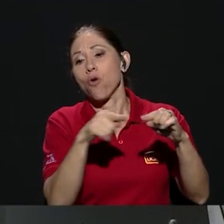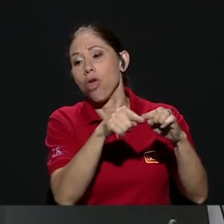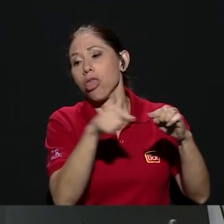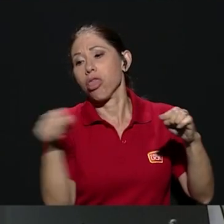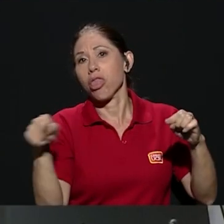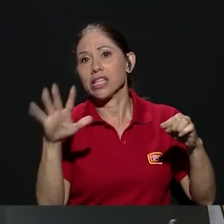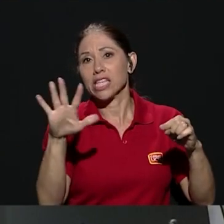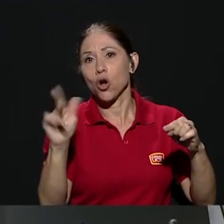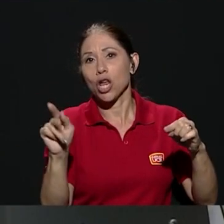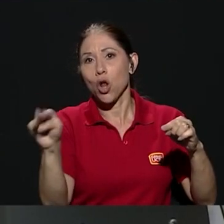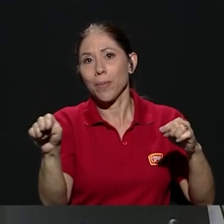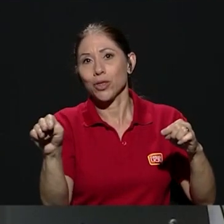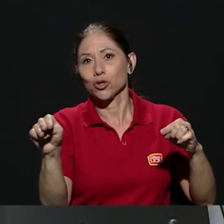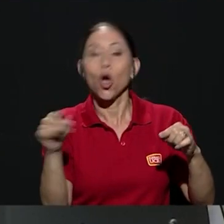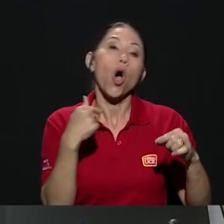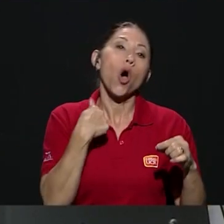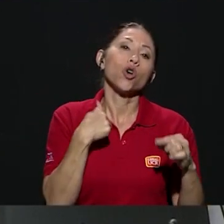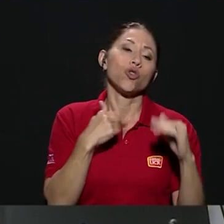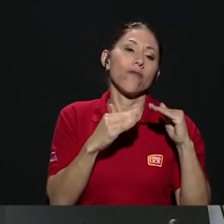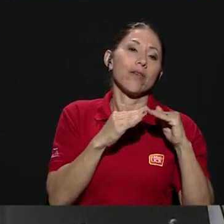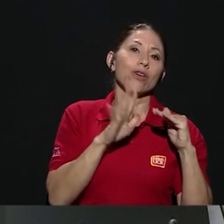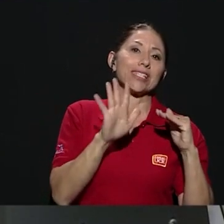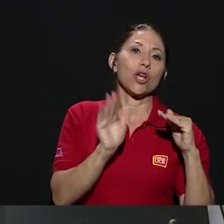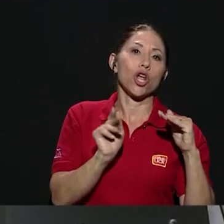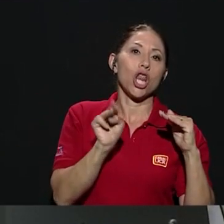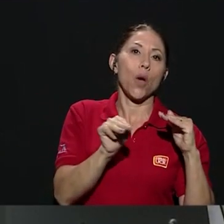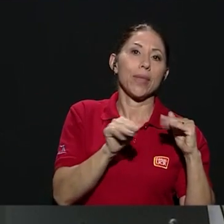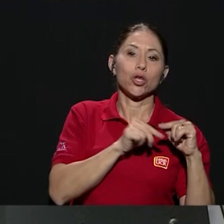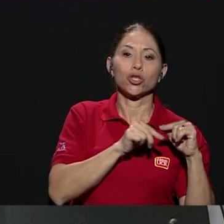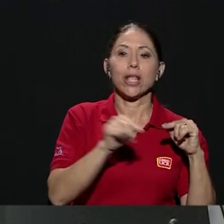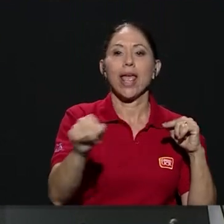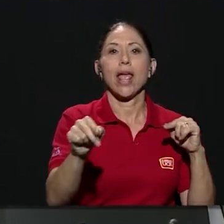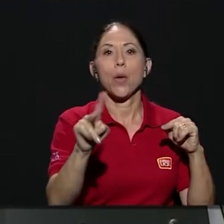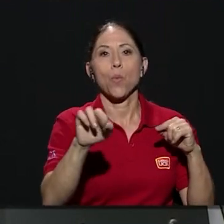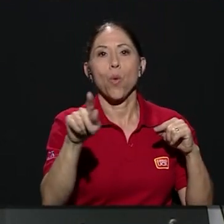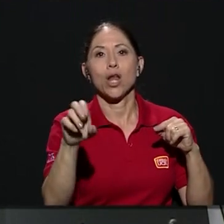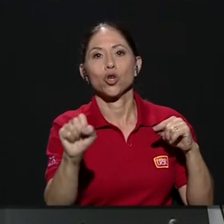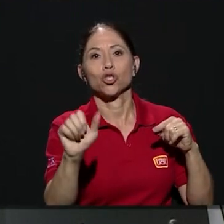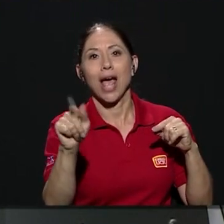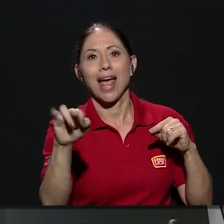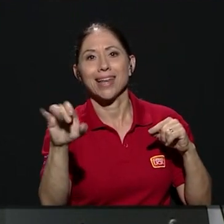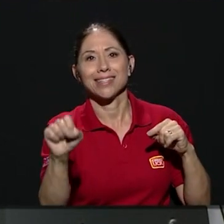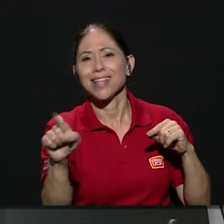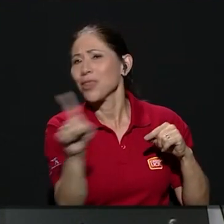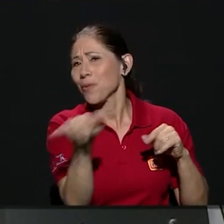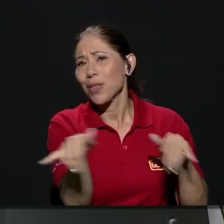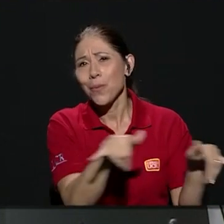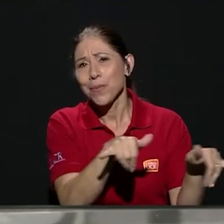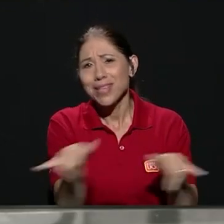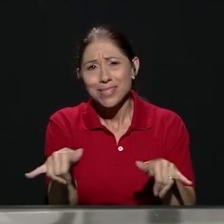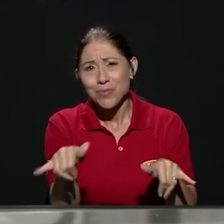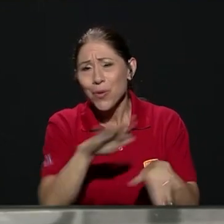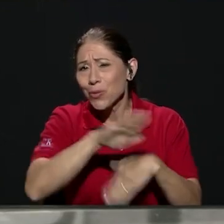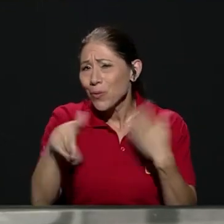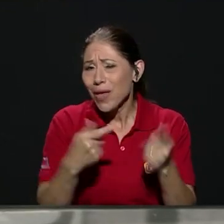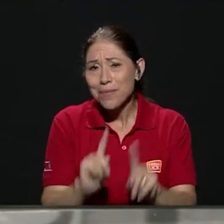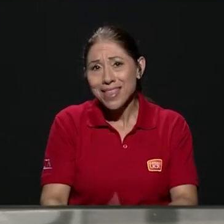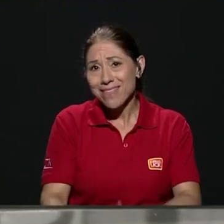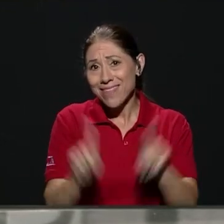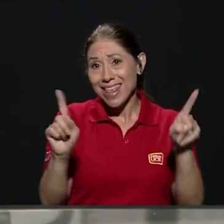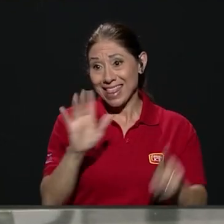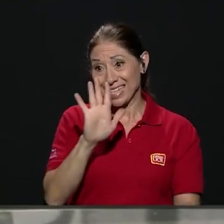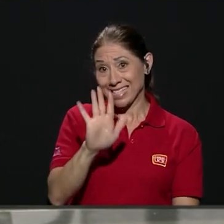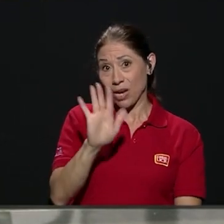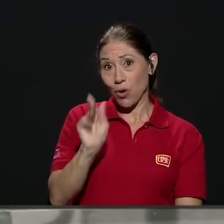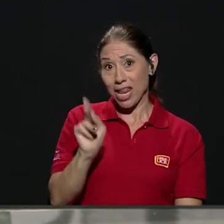no es lo mismo. Entonces no se puede poner la misma categoría porque es totalmente diferente. Claro. Esos 5 kilómetros, ese muchacho